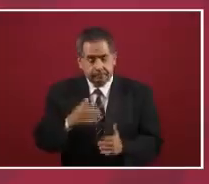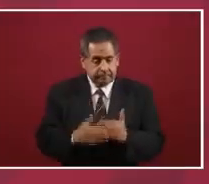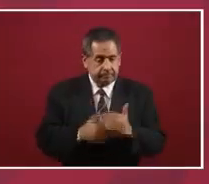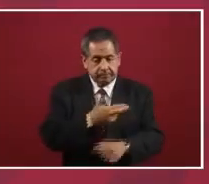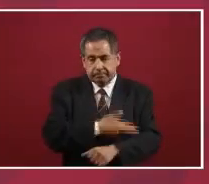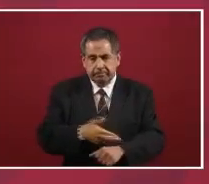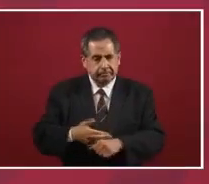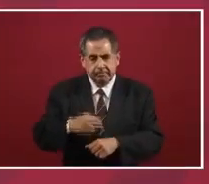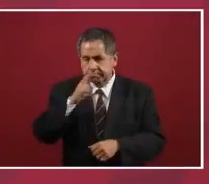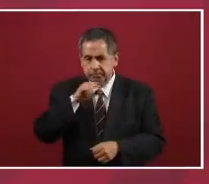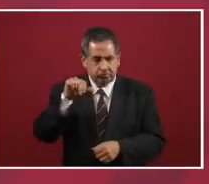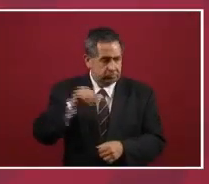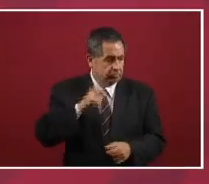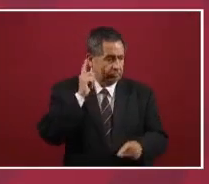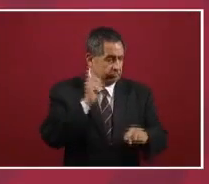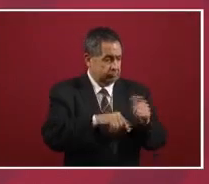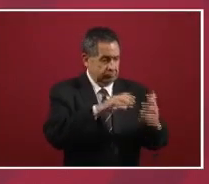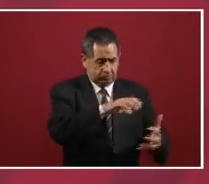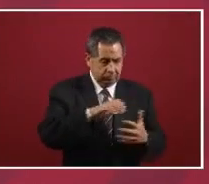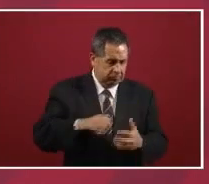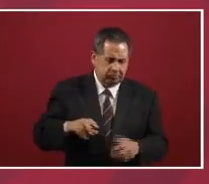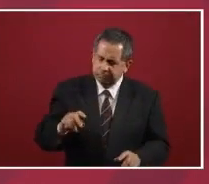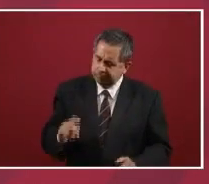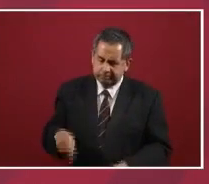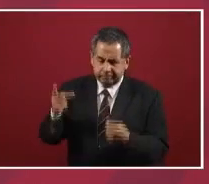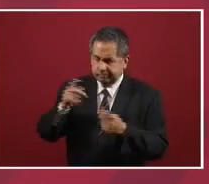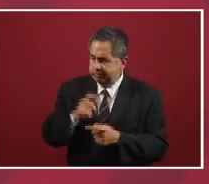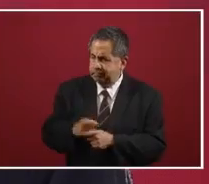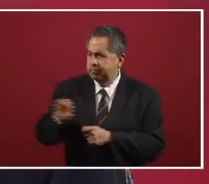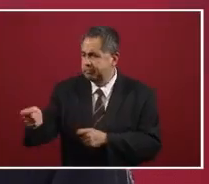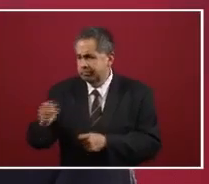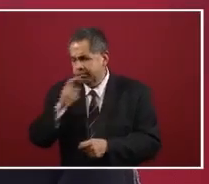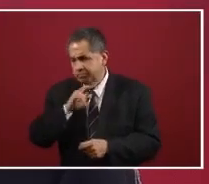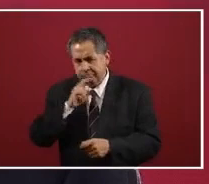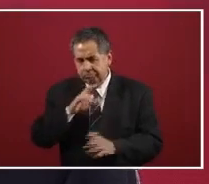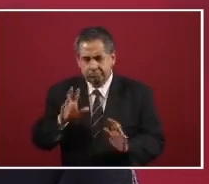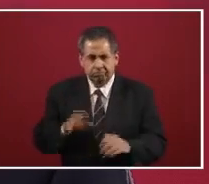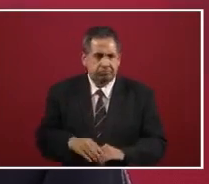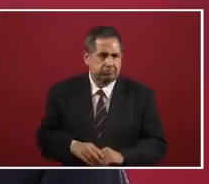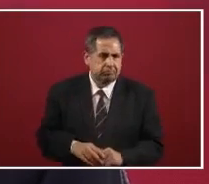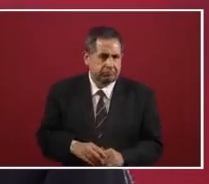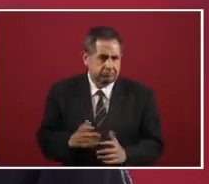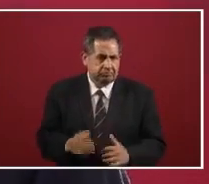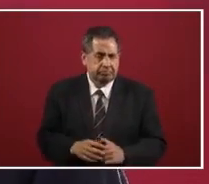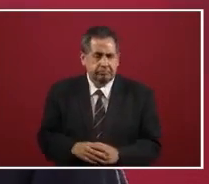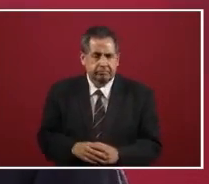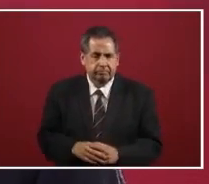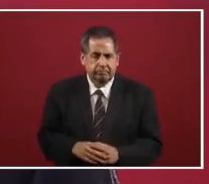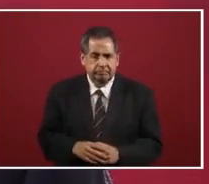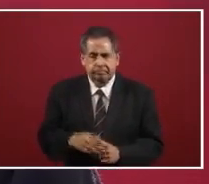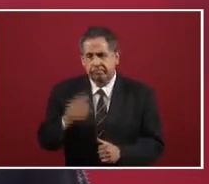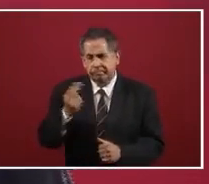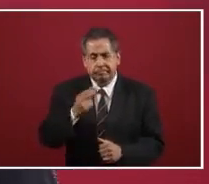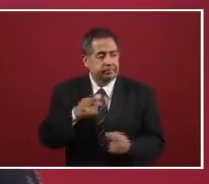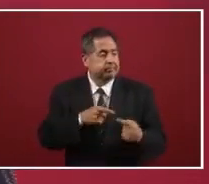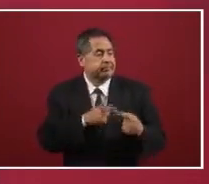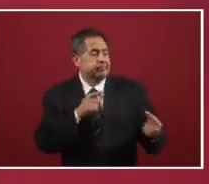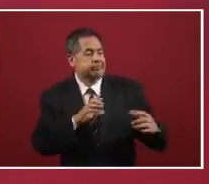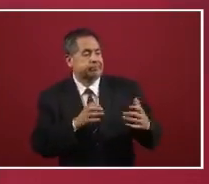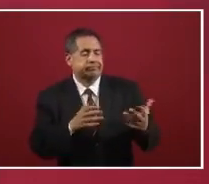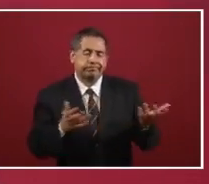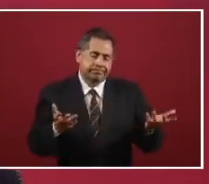procedimiento rápido el que se está procurando. O sea, tenemos oposición